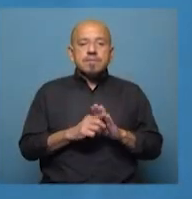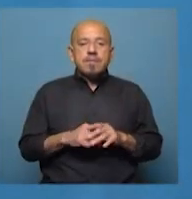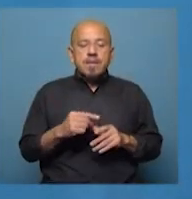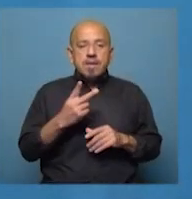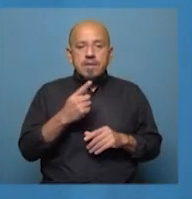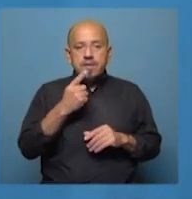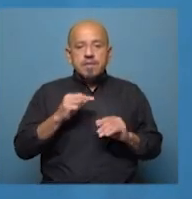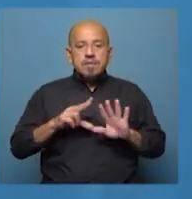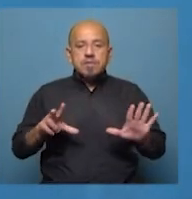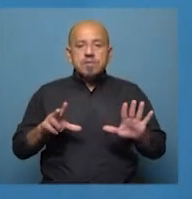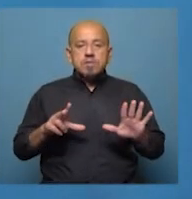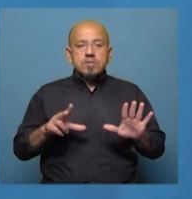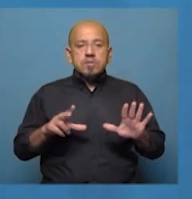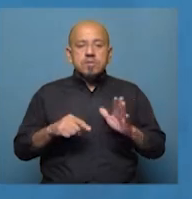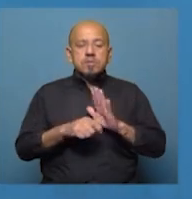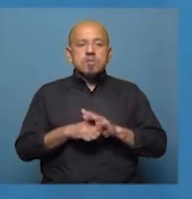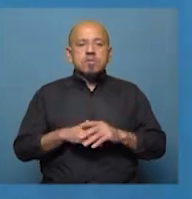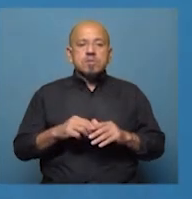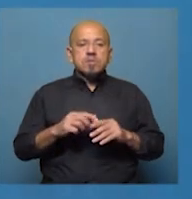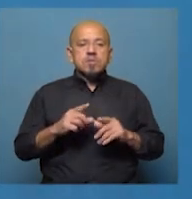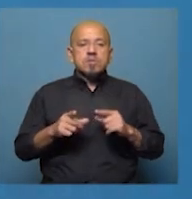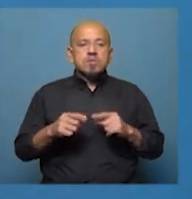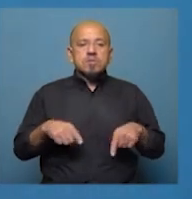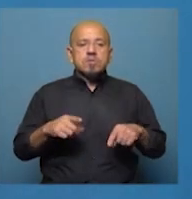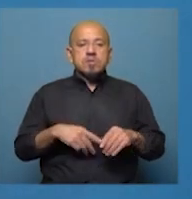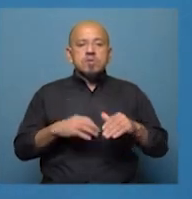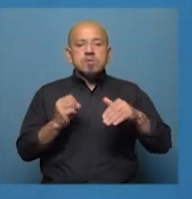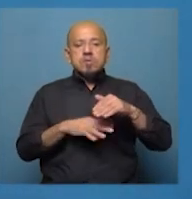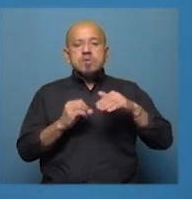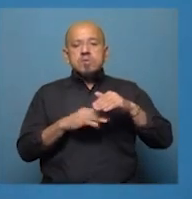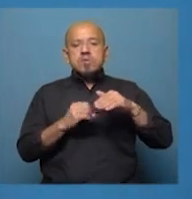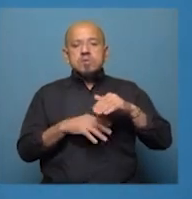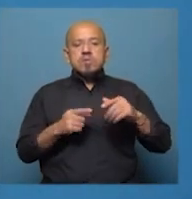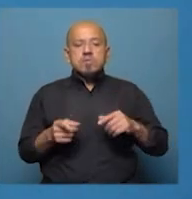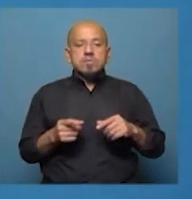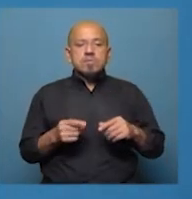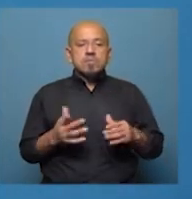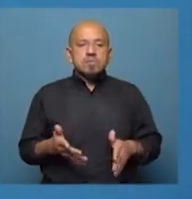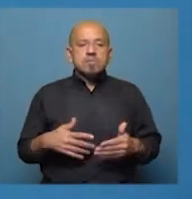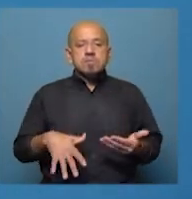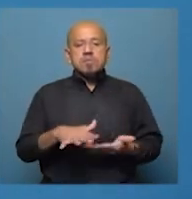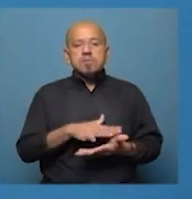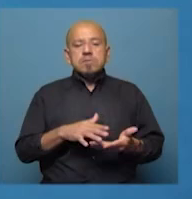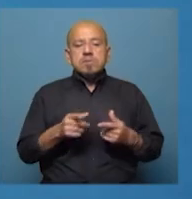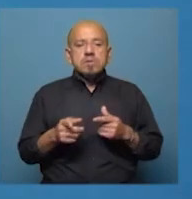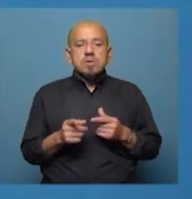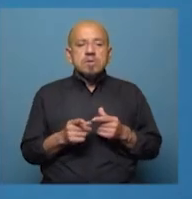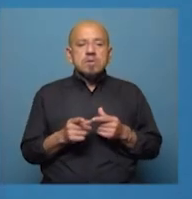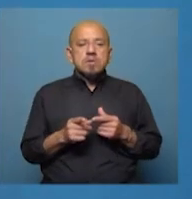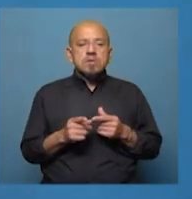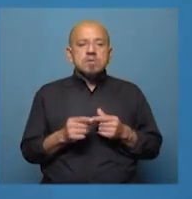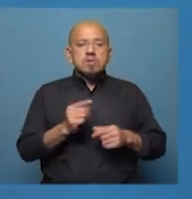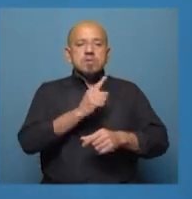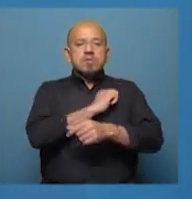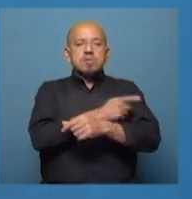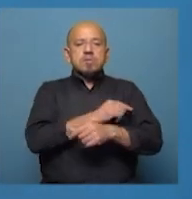prevé en su Artículo 10 que eh si el fondo tiene mucho dinero verdad y no hay situaciones que atender el poder ejecutivo